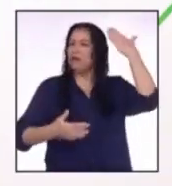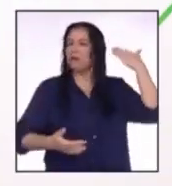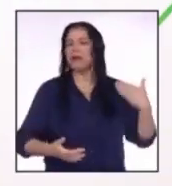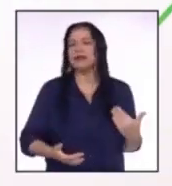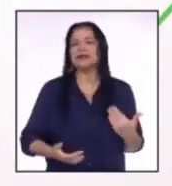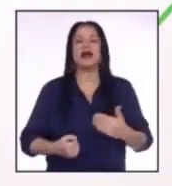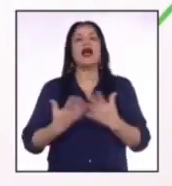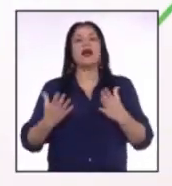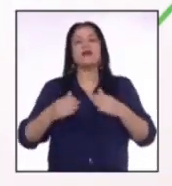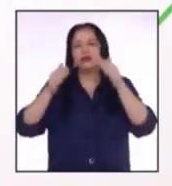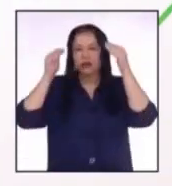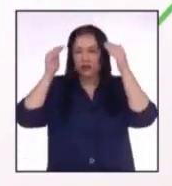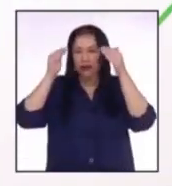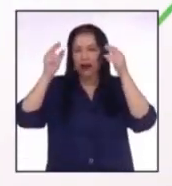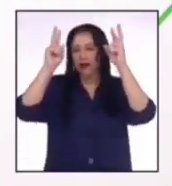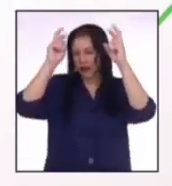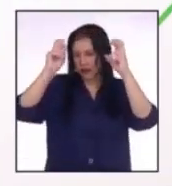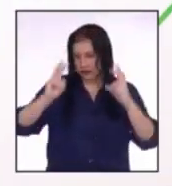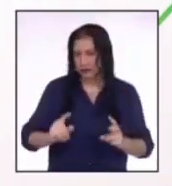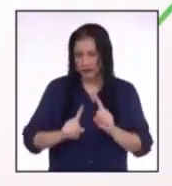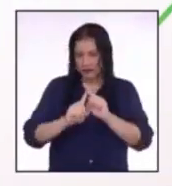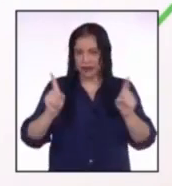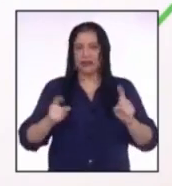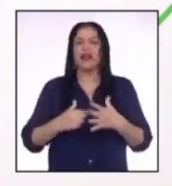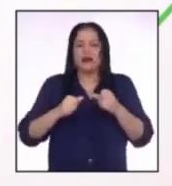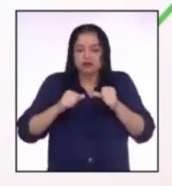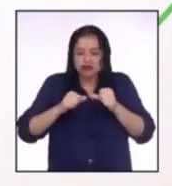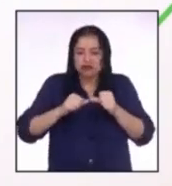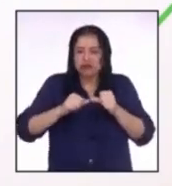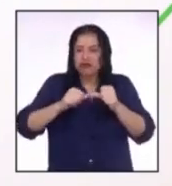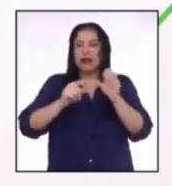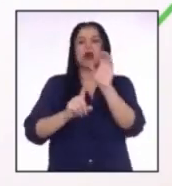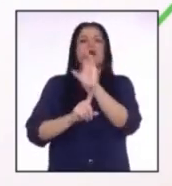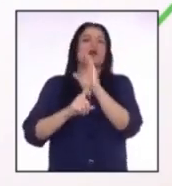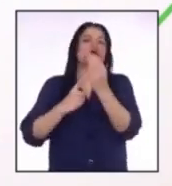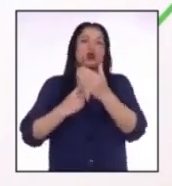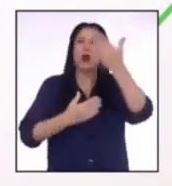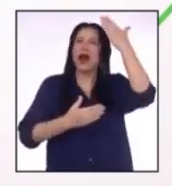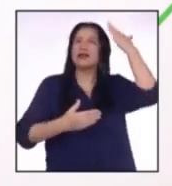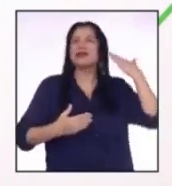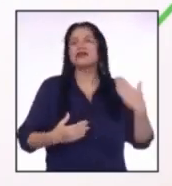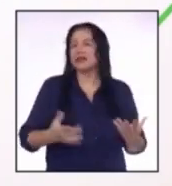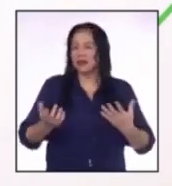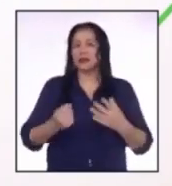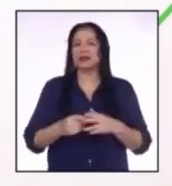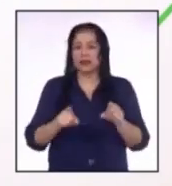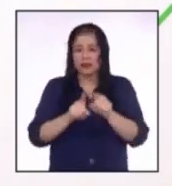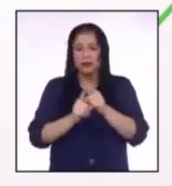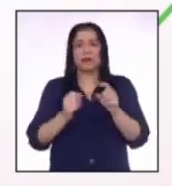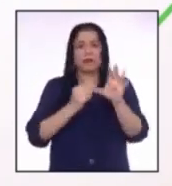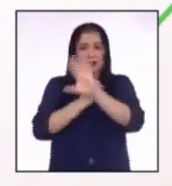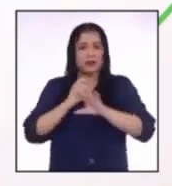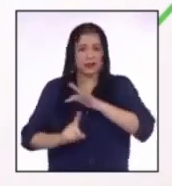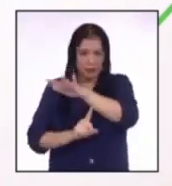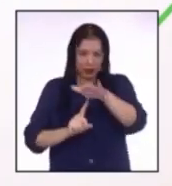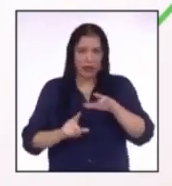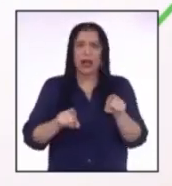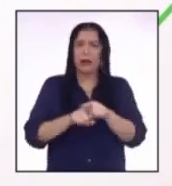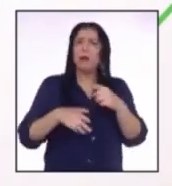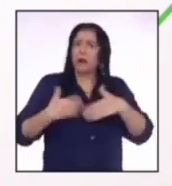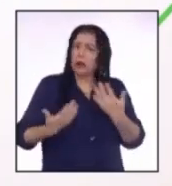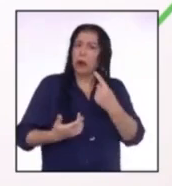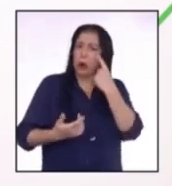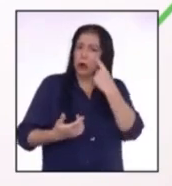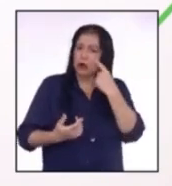hemos aprendido sobre diversos temas de conservación de culturas antiguas y el ambiente y también hemos conocido a varios